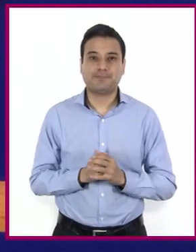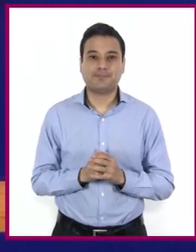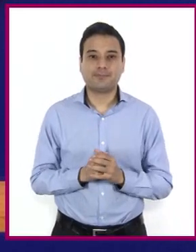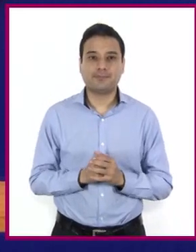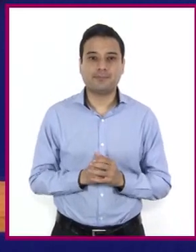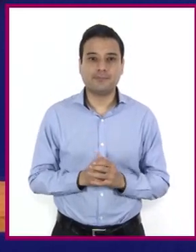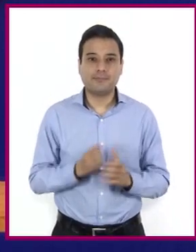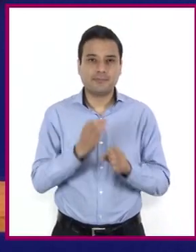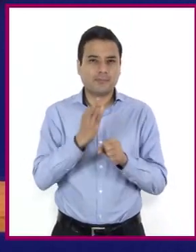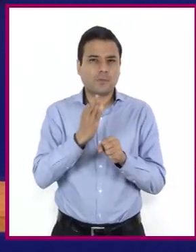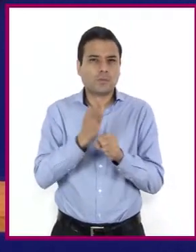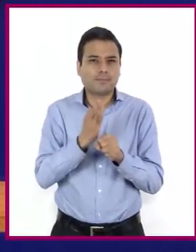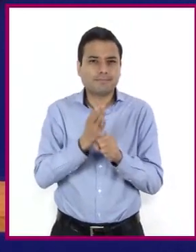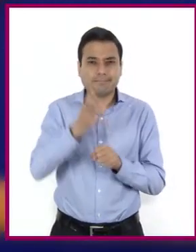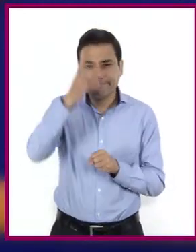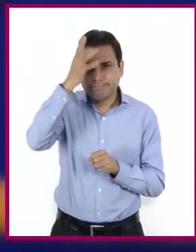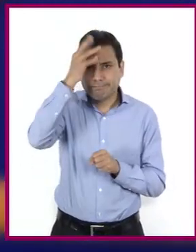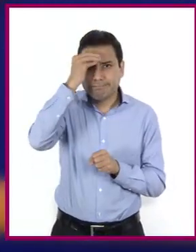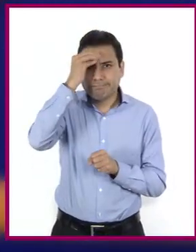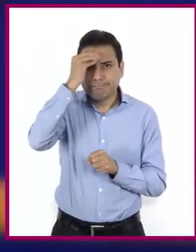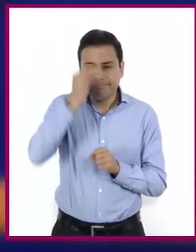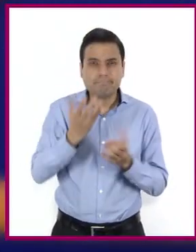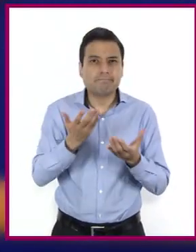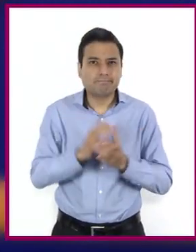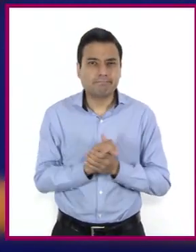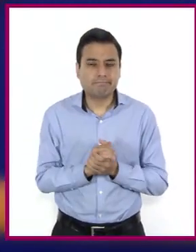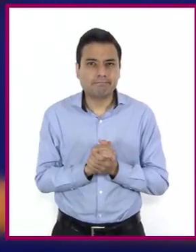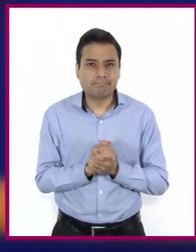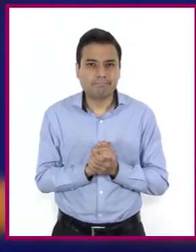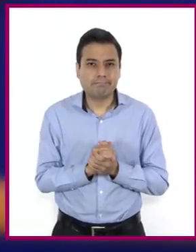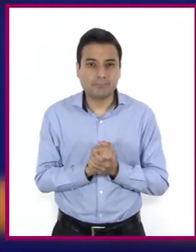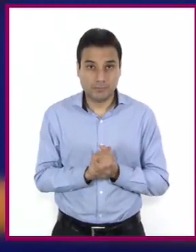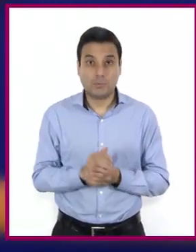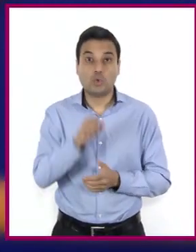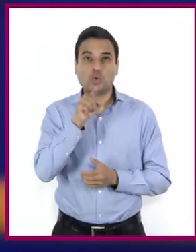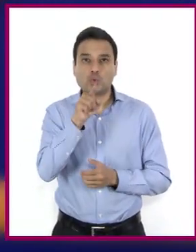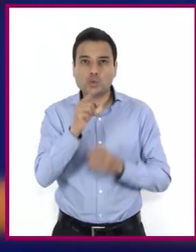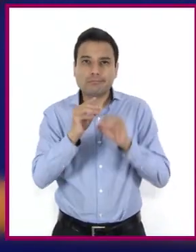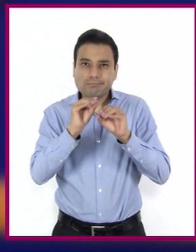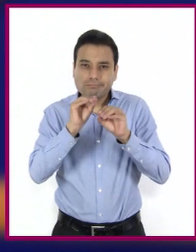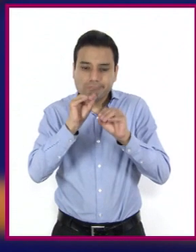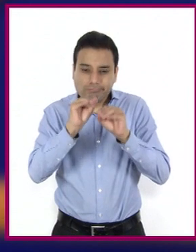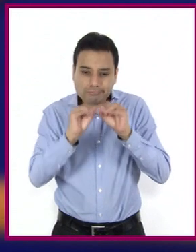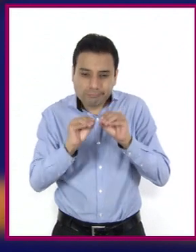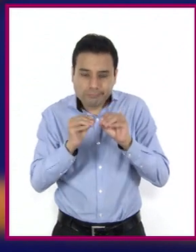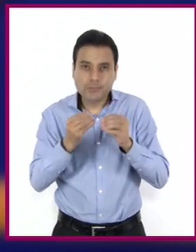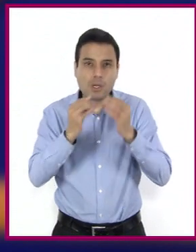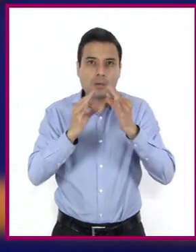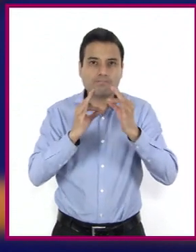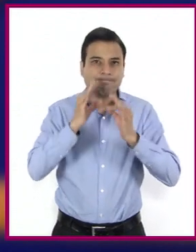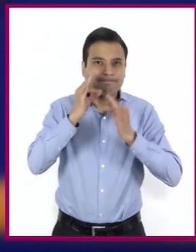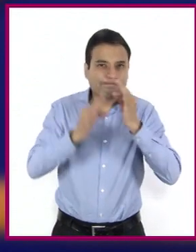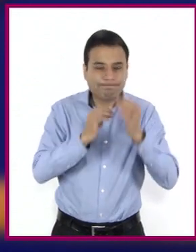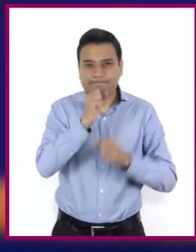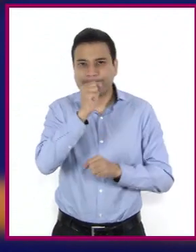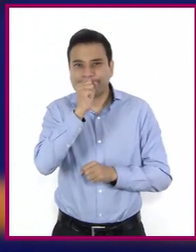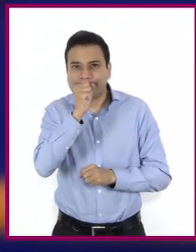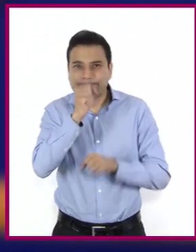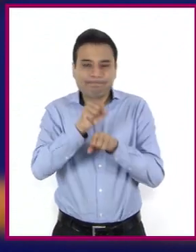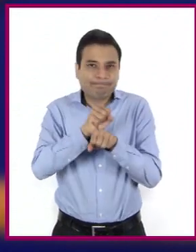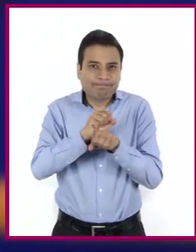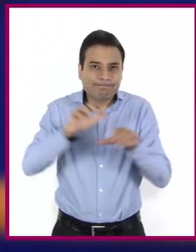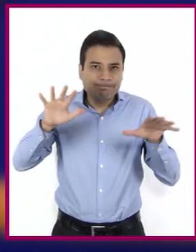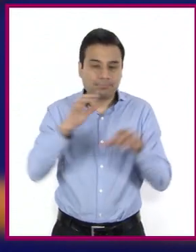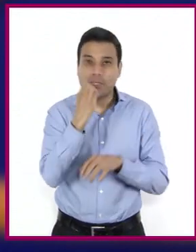sesión el aprendizaje esperado es: diseña una campaña escolar para proponer soluciones a un problema de la escuela